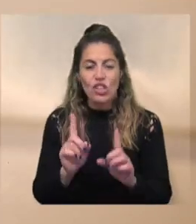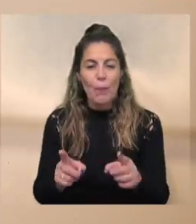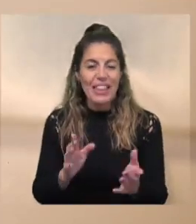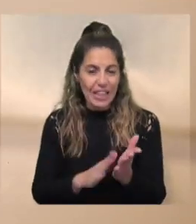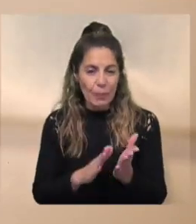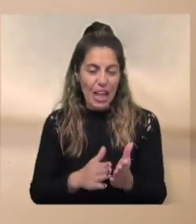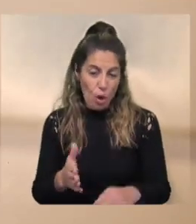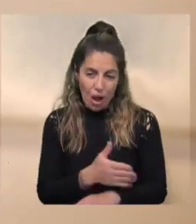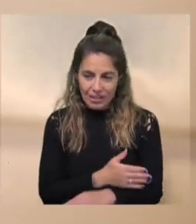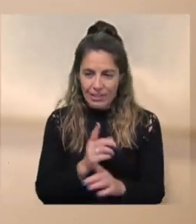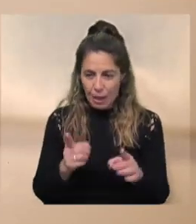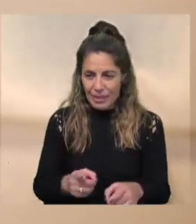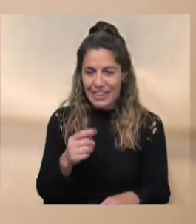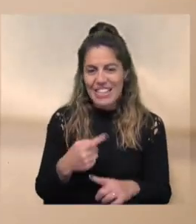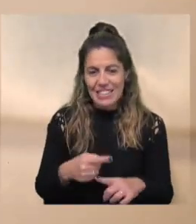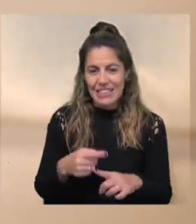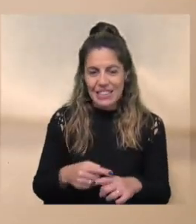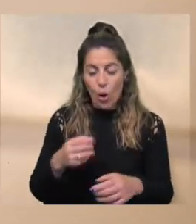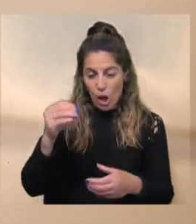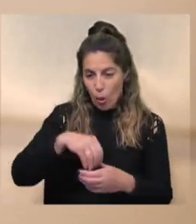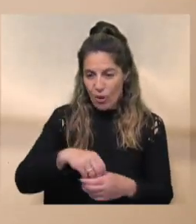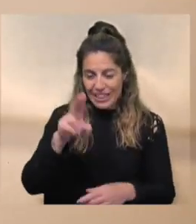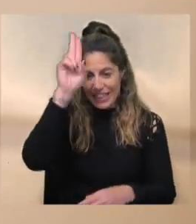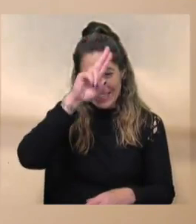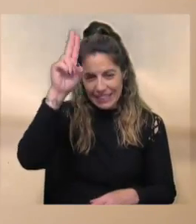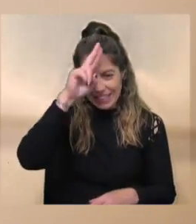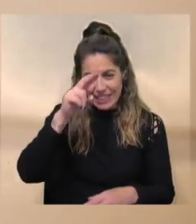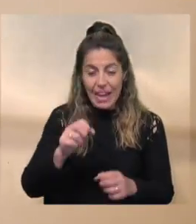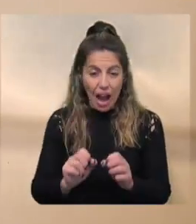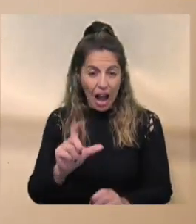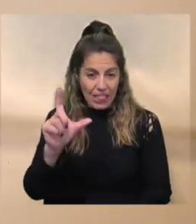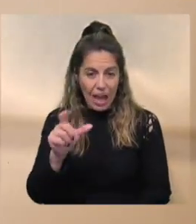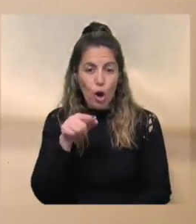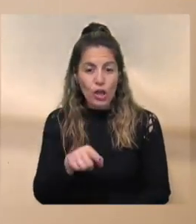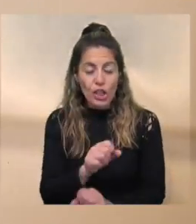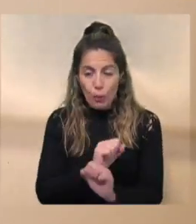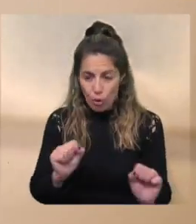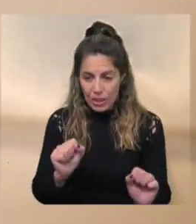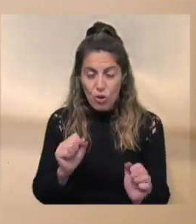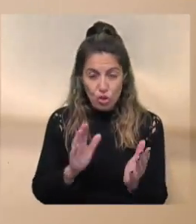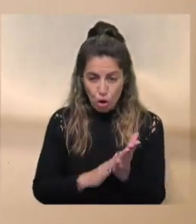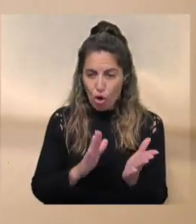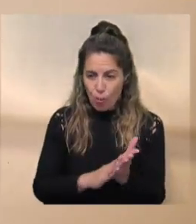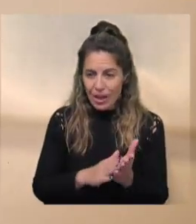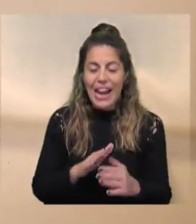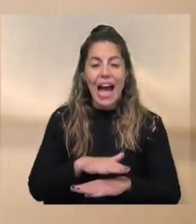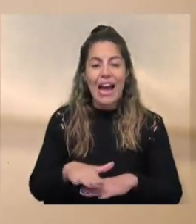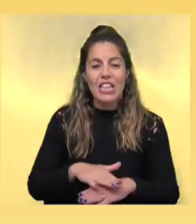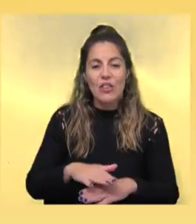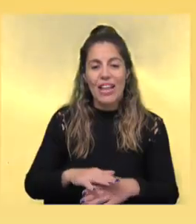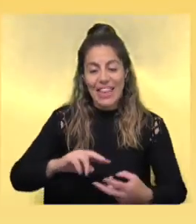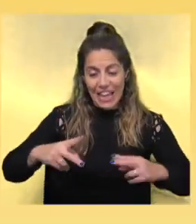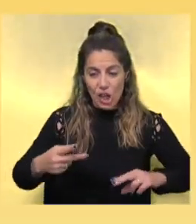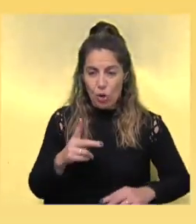determinado previamente también que existía una componente indígena bastante alta. Y con esto pudimos corroborarlo a nivel de genoma